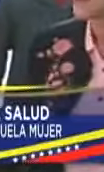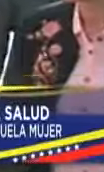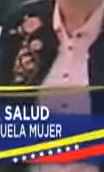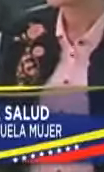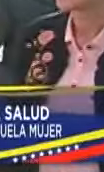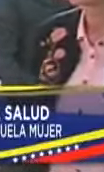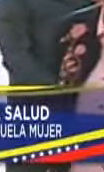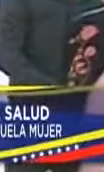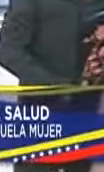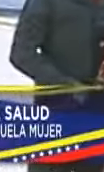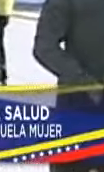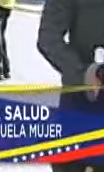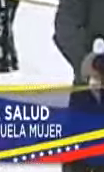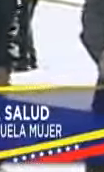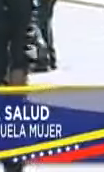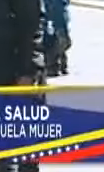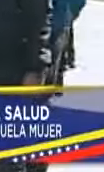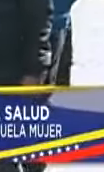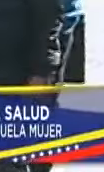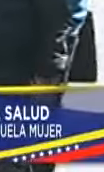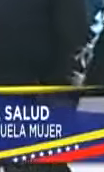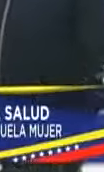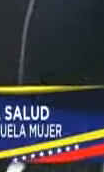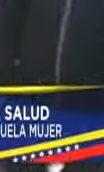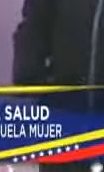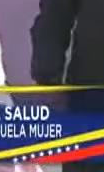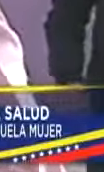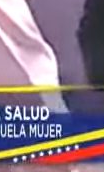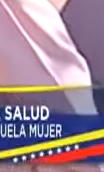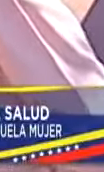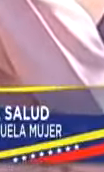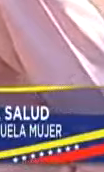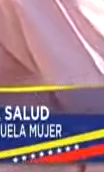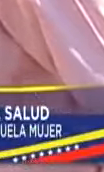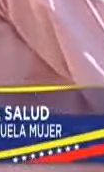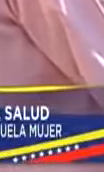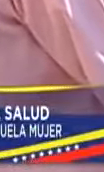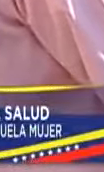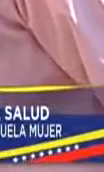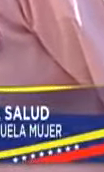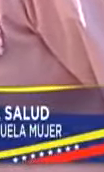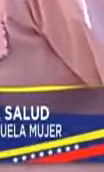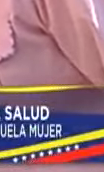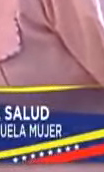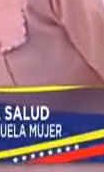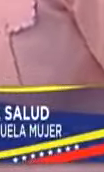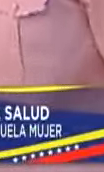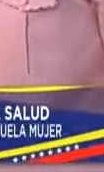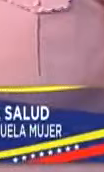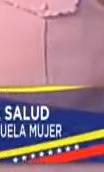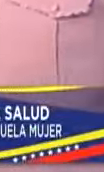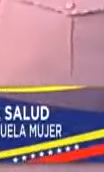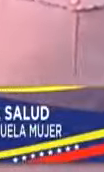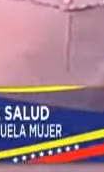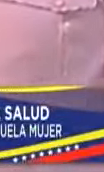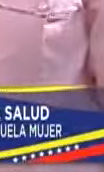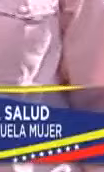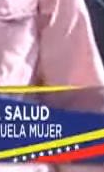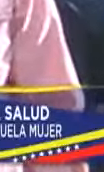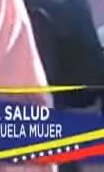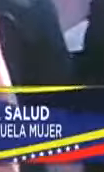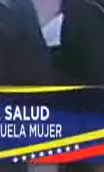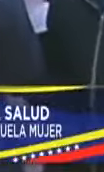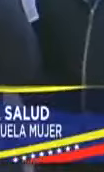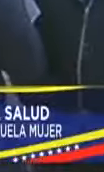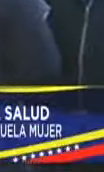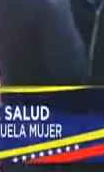de la gran misión Venezuela Mujer, que contempla la protección para la salud y la vida de la mujer en todas las etapas de